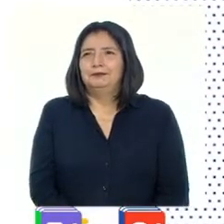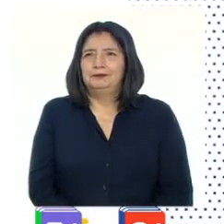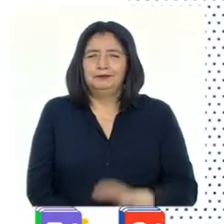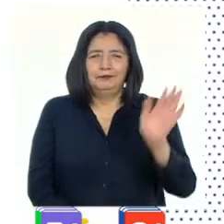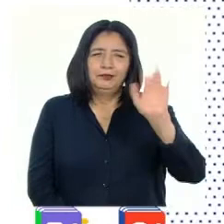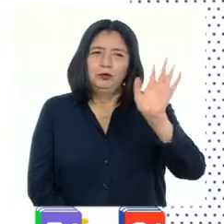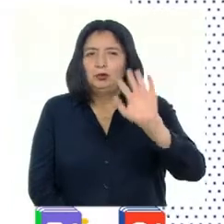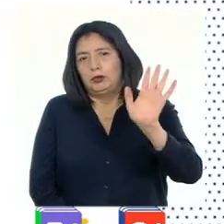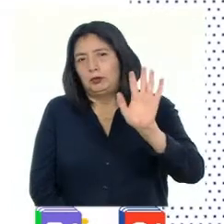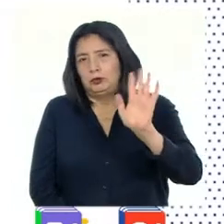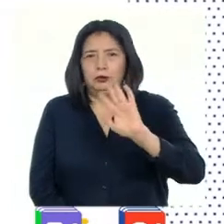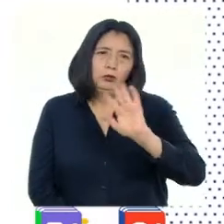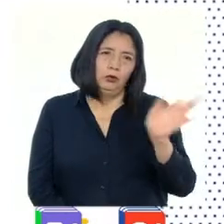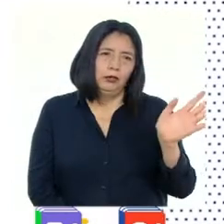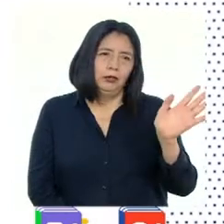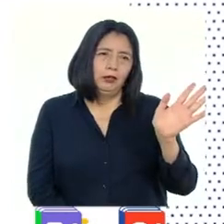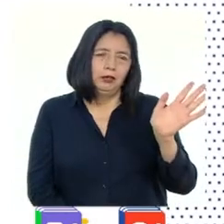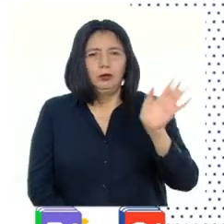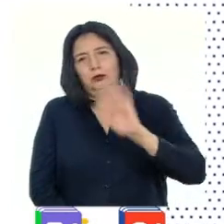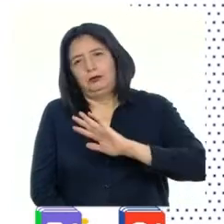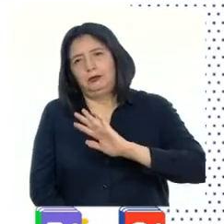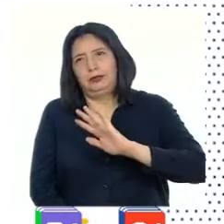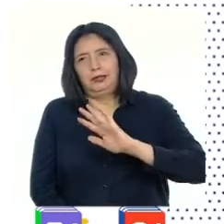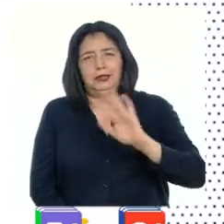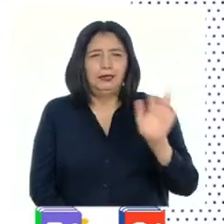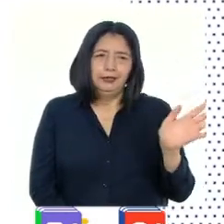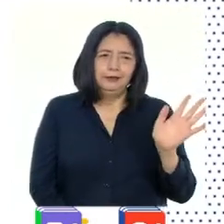¡Hola, hola, hola, hola!